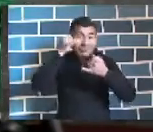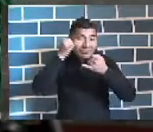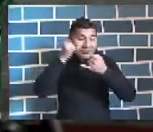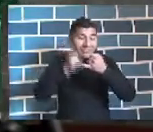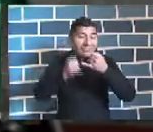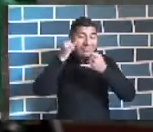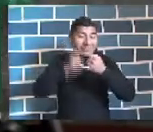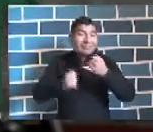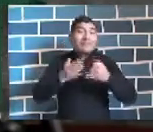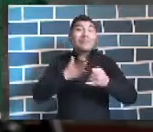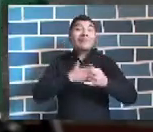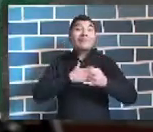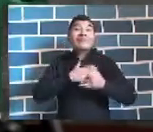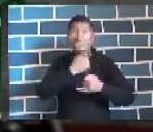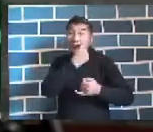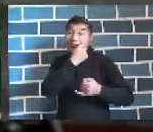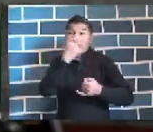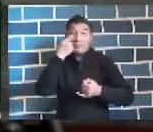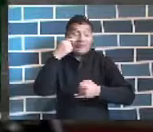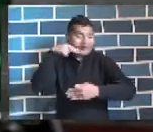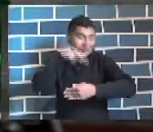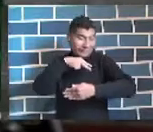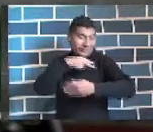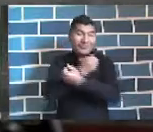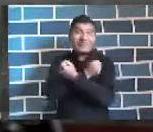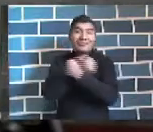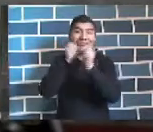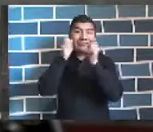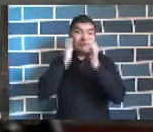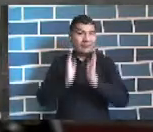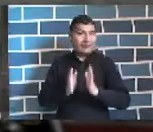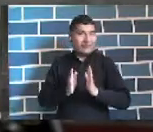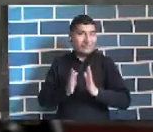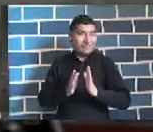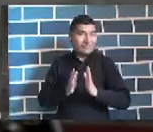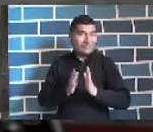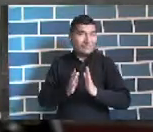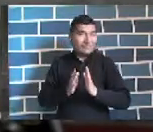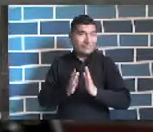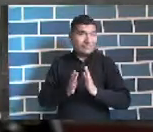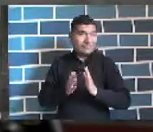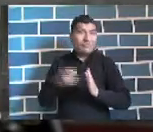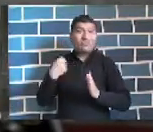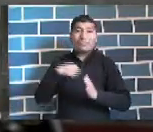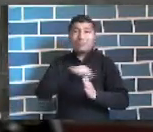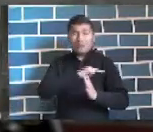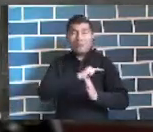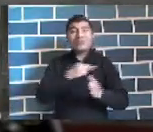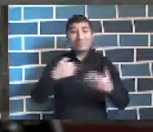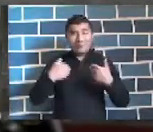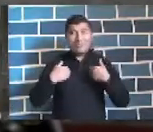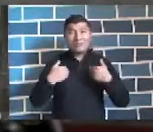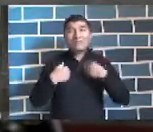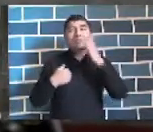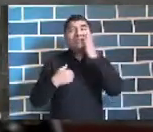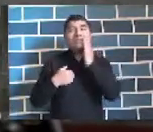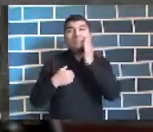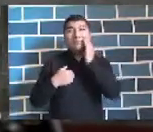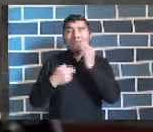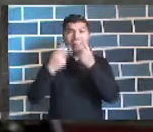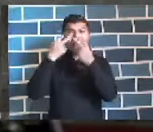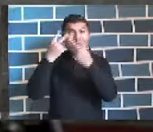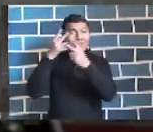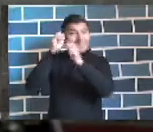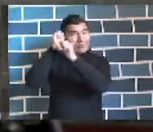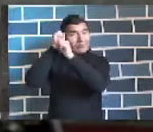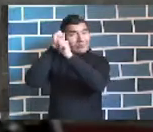Finalmente, mis ojos han visto al Salvador. ¿Acaso no tenemos la experiencia de ver a los